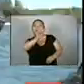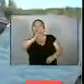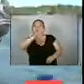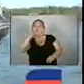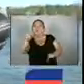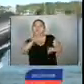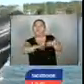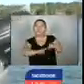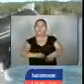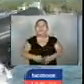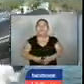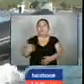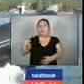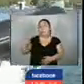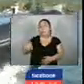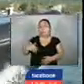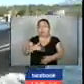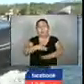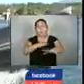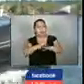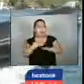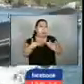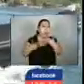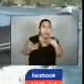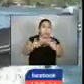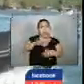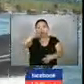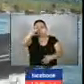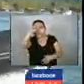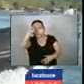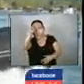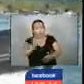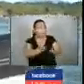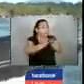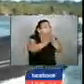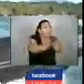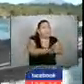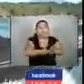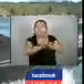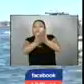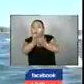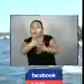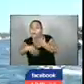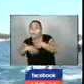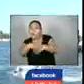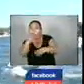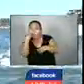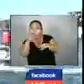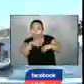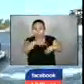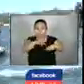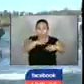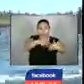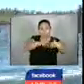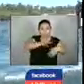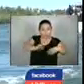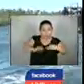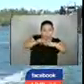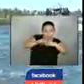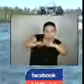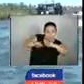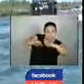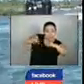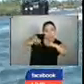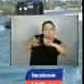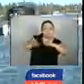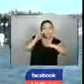118.052 millones de dólares. Merino Monroy señaló que continúan las operaciones en alta mar, principalmente en zonas alejadas de la costa salvadoreña,